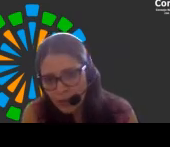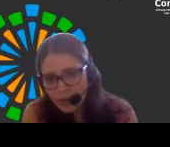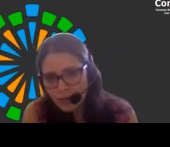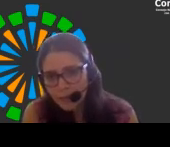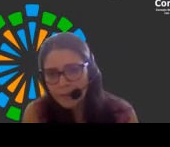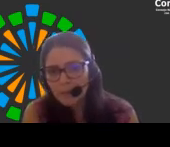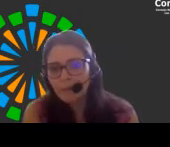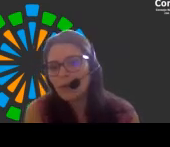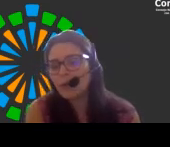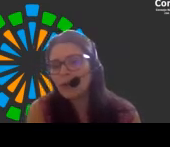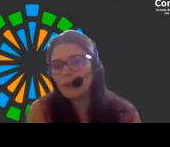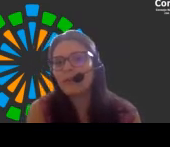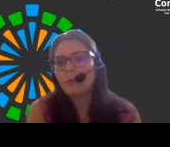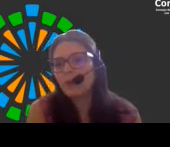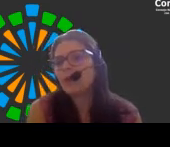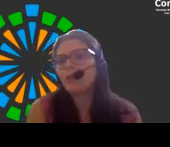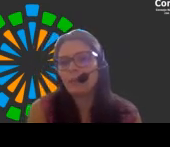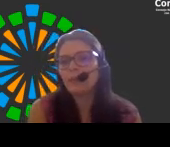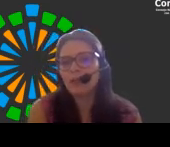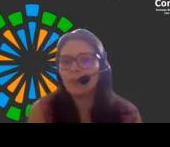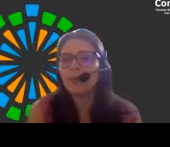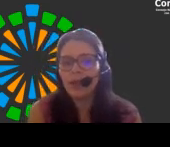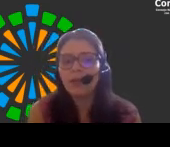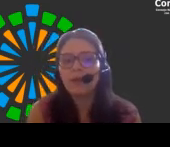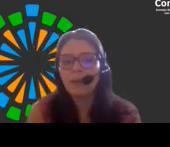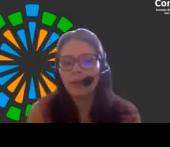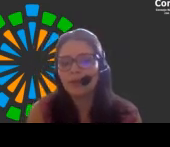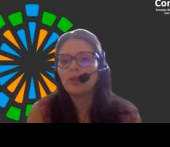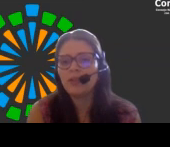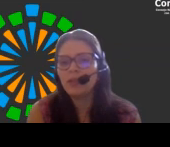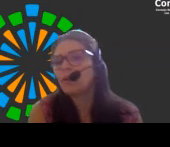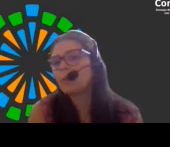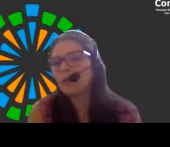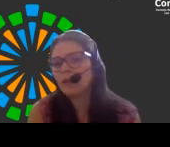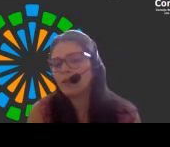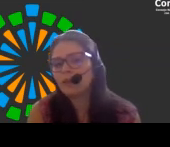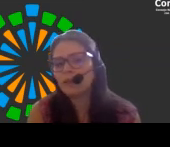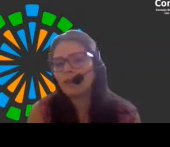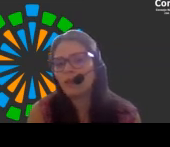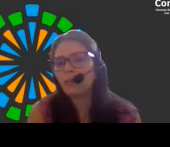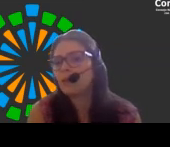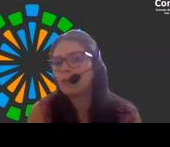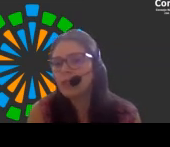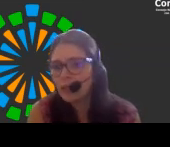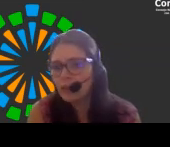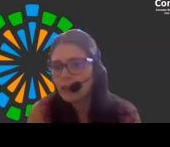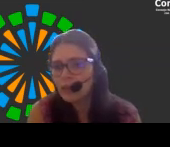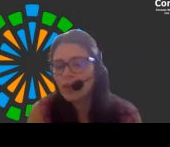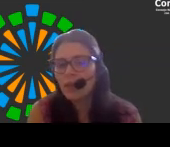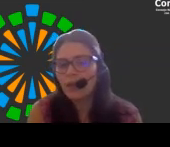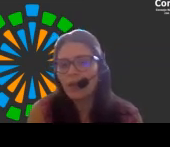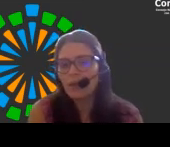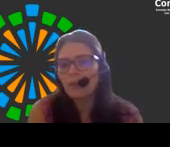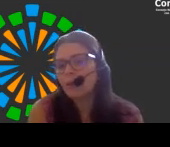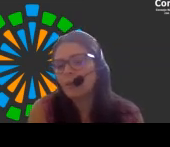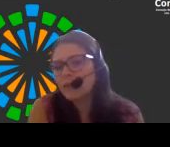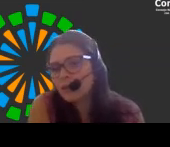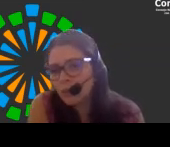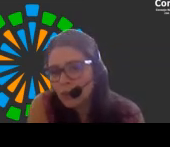Por qué razones pero claro que sí puede empezar por ahí por solicitarlo porque es voluntario